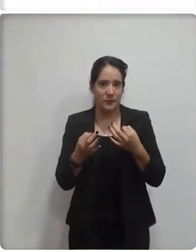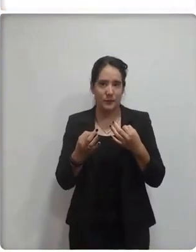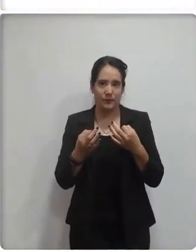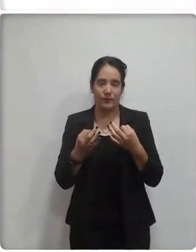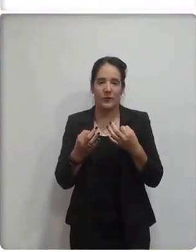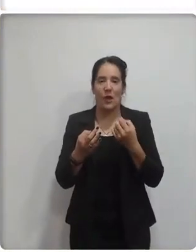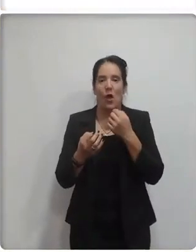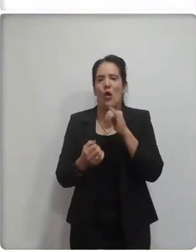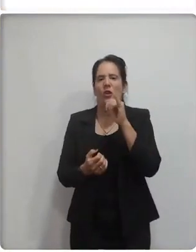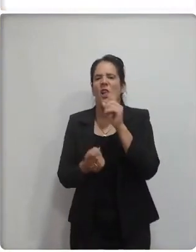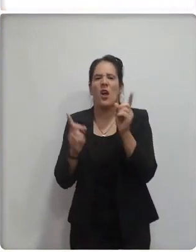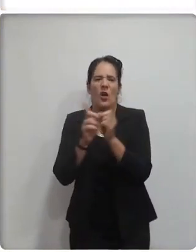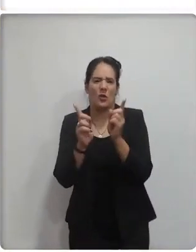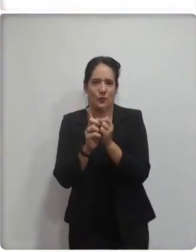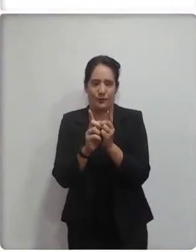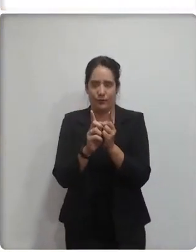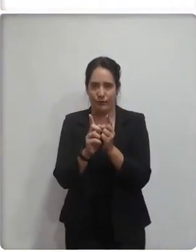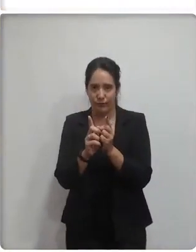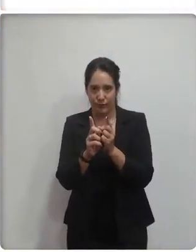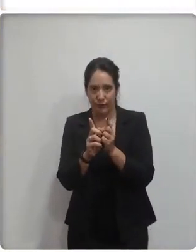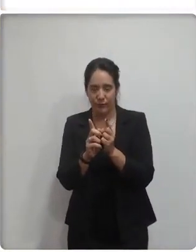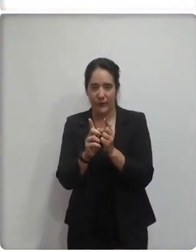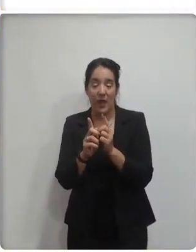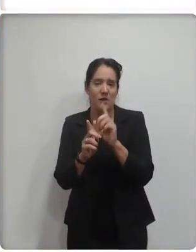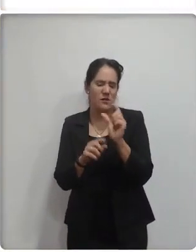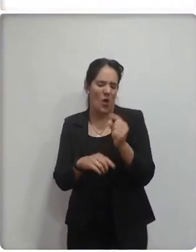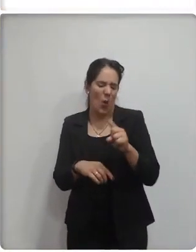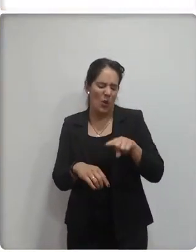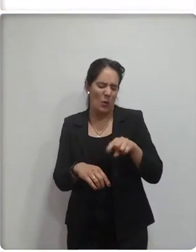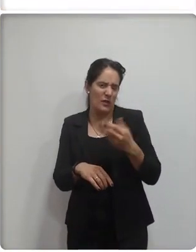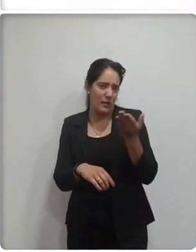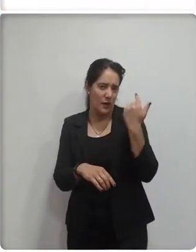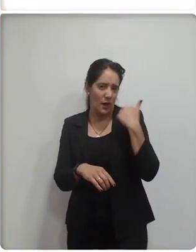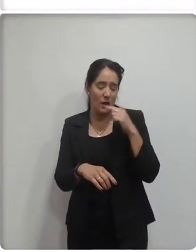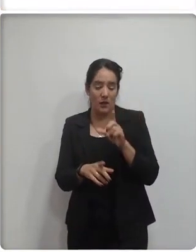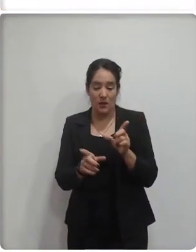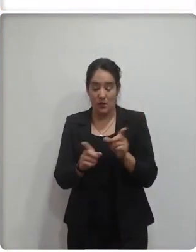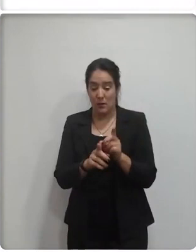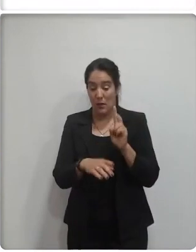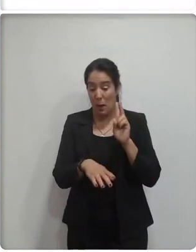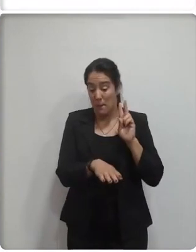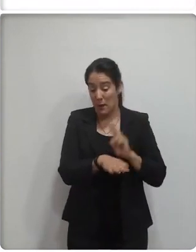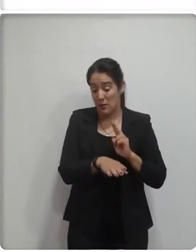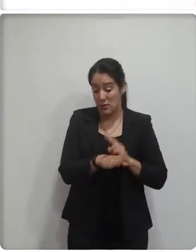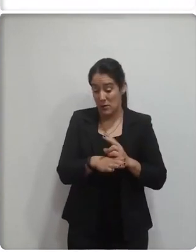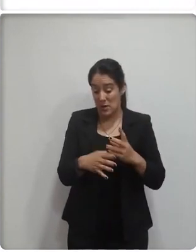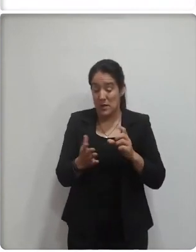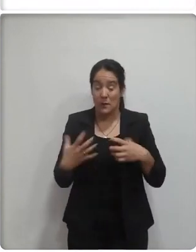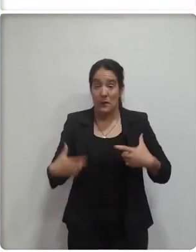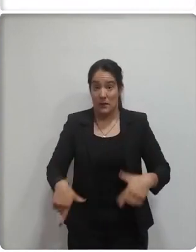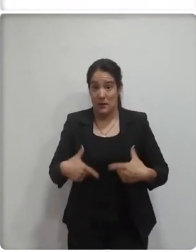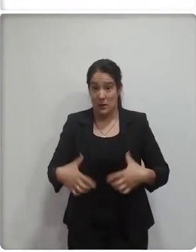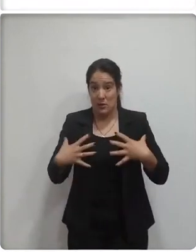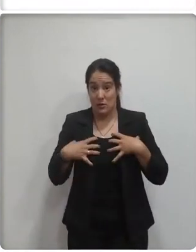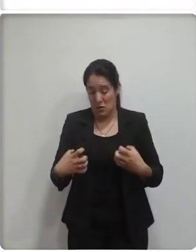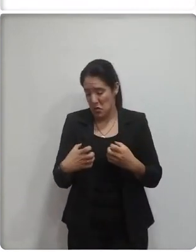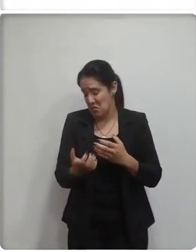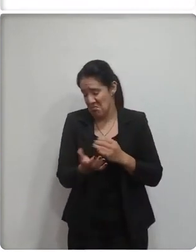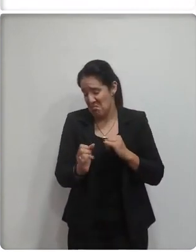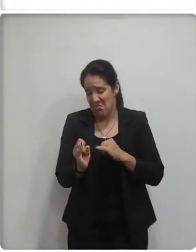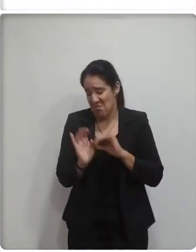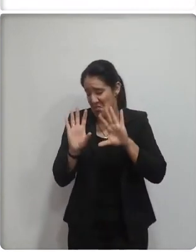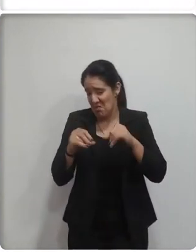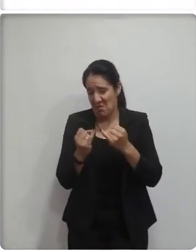comentario breve, por ejemplo. Hace unos meses atrás tuvimos una inspección del Ministerio de Salud Pública, que son habituales, que caen